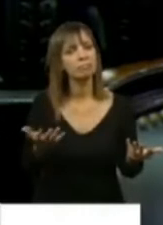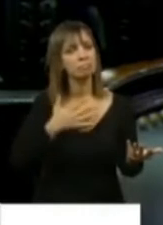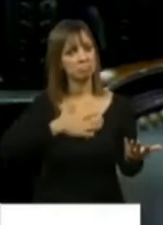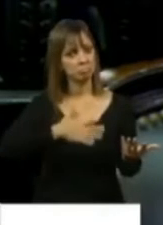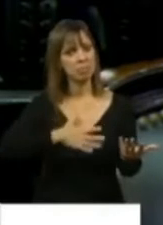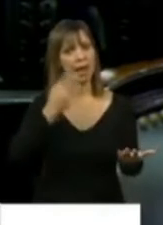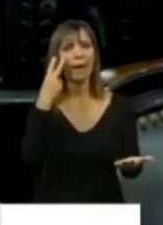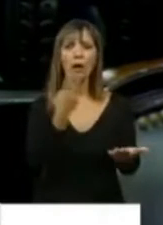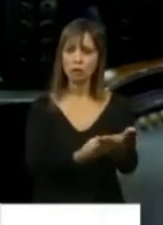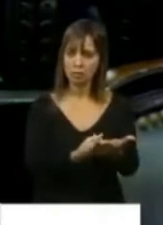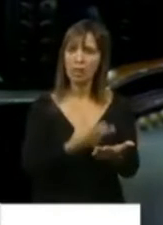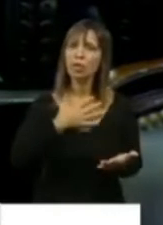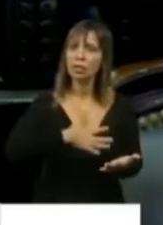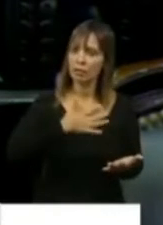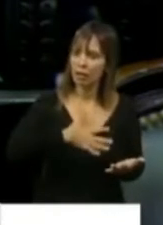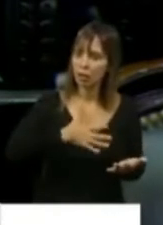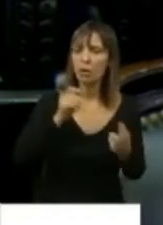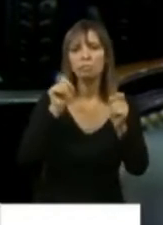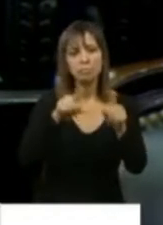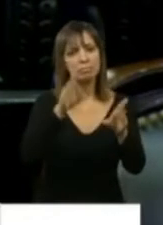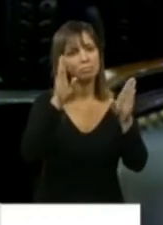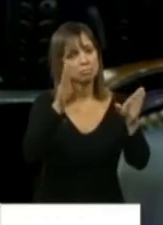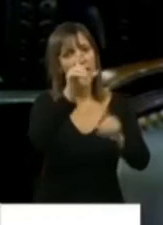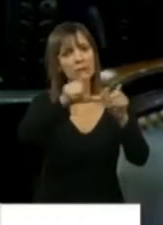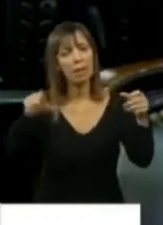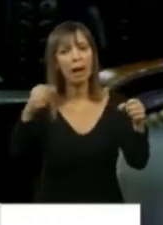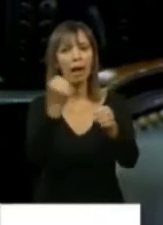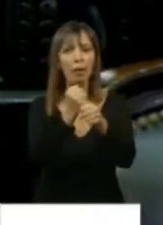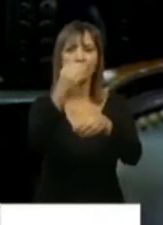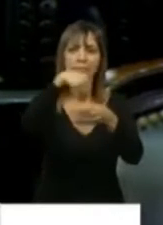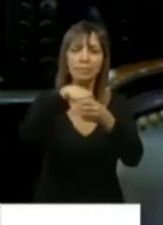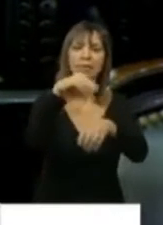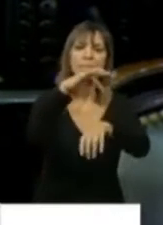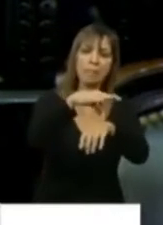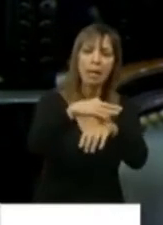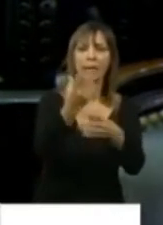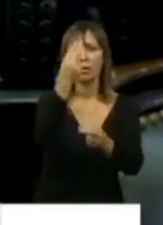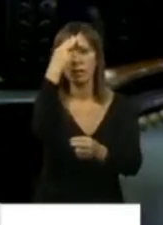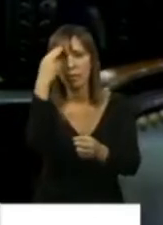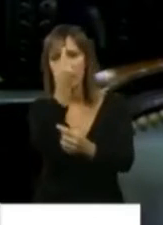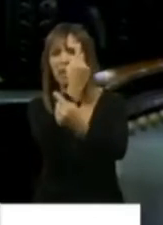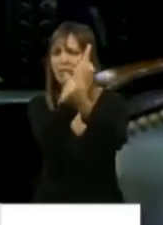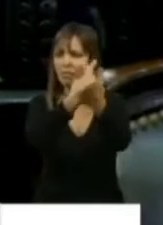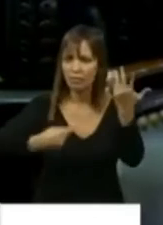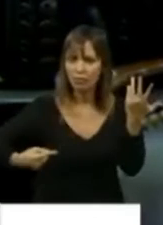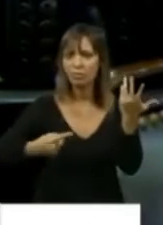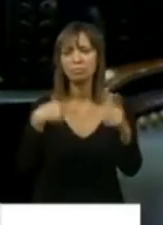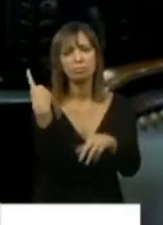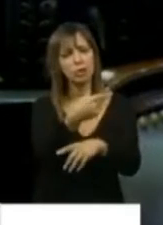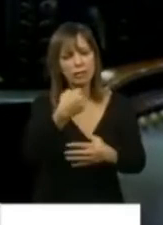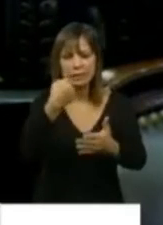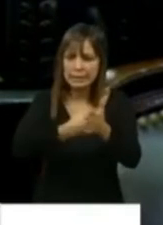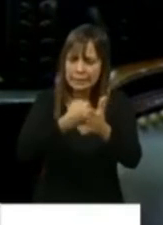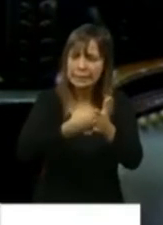reconocimiento a los trabajadores de la salud que le están poniendo el cuerpo a la pandemia que están haciendo